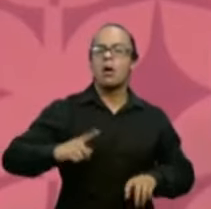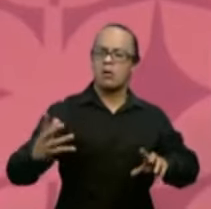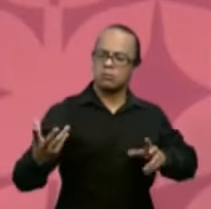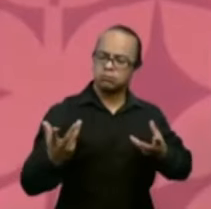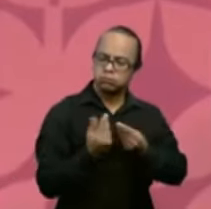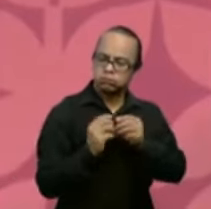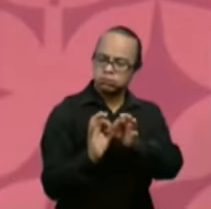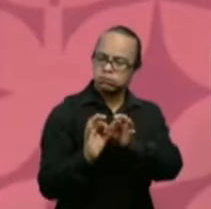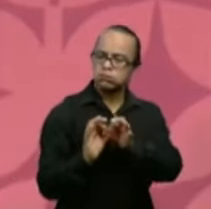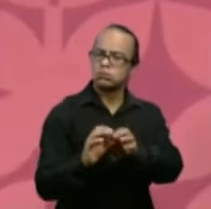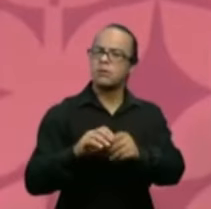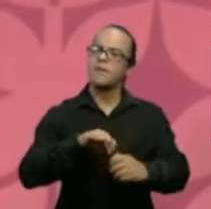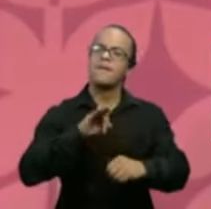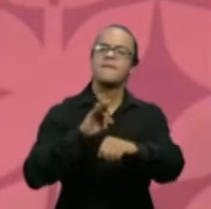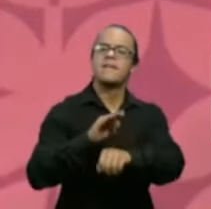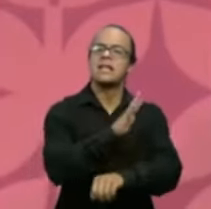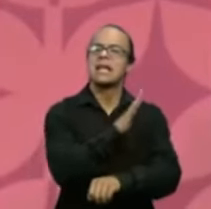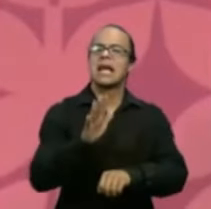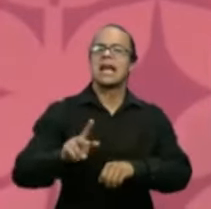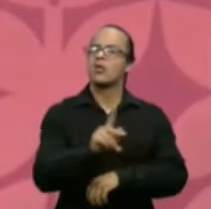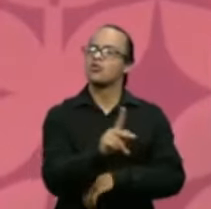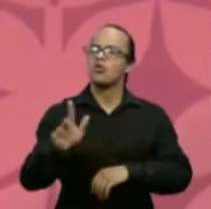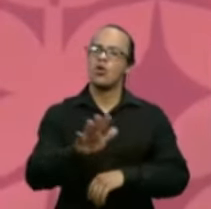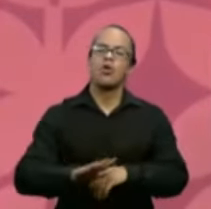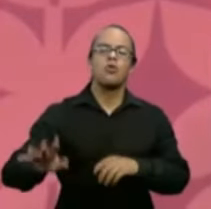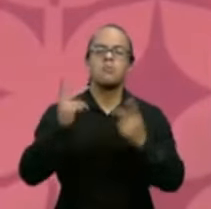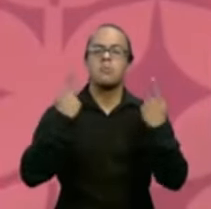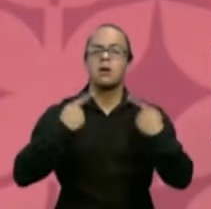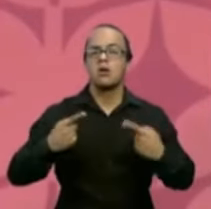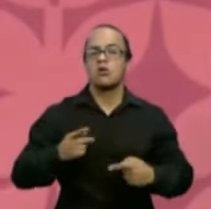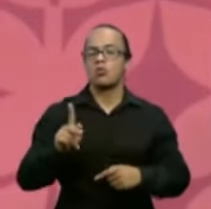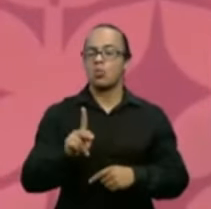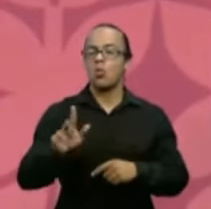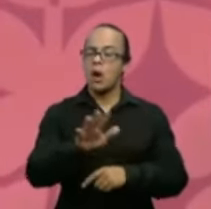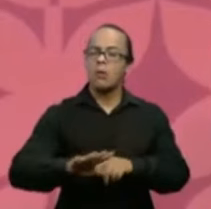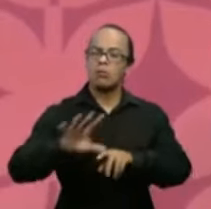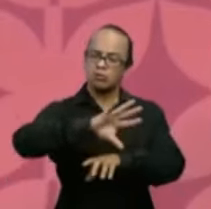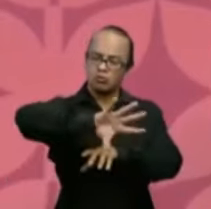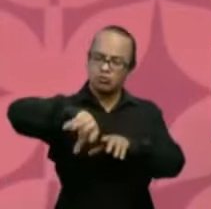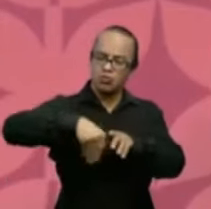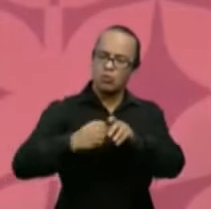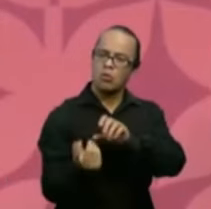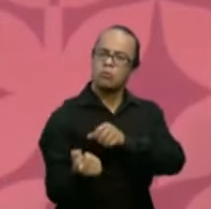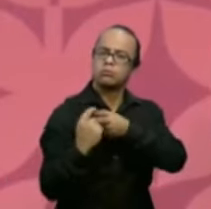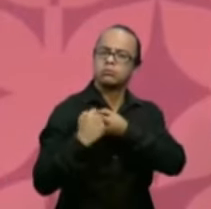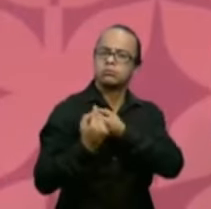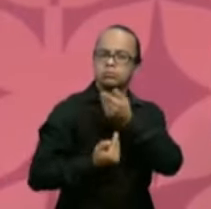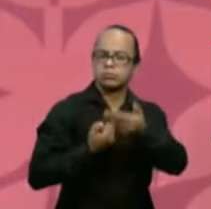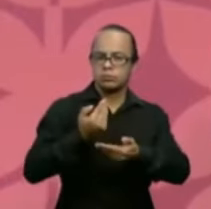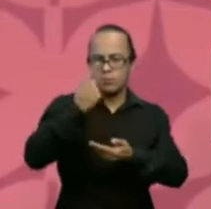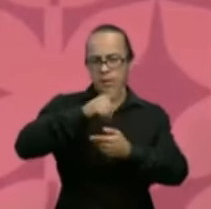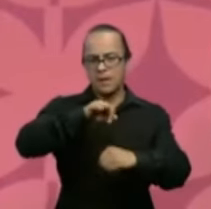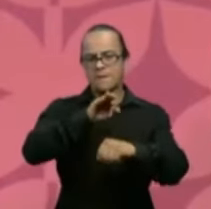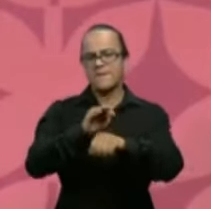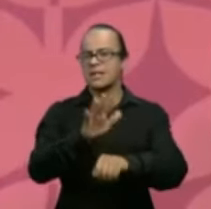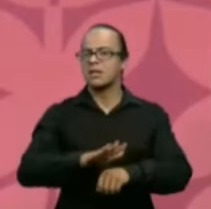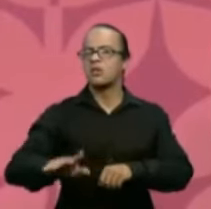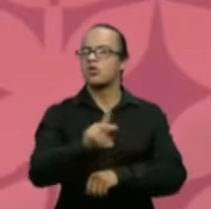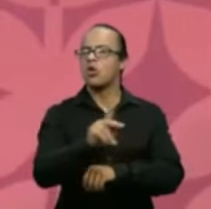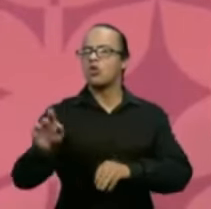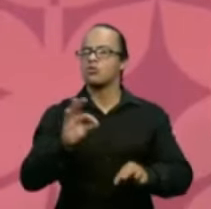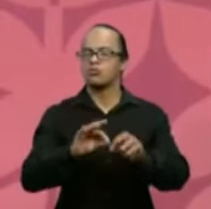y defensor del pueblo. Un gobierno del pueblo, para el pueblo y con el pueblo. Mi